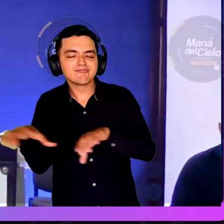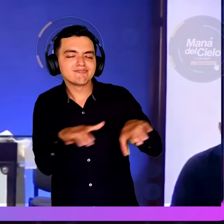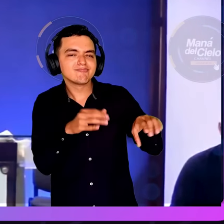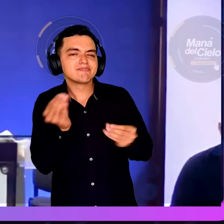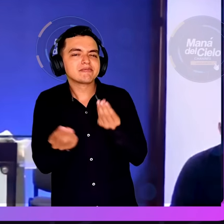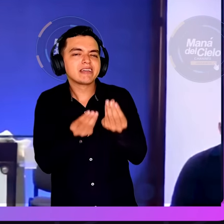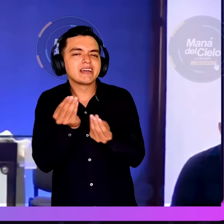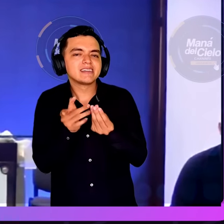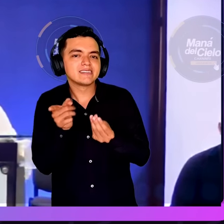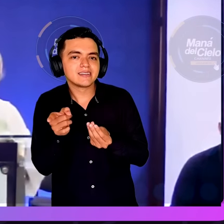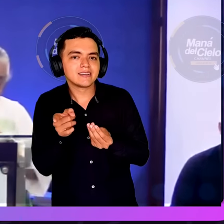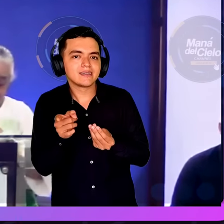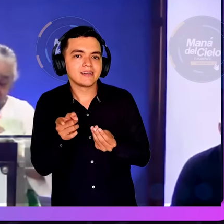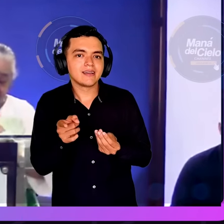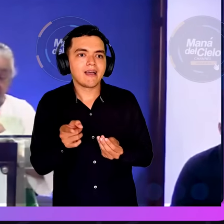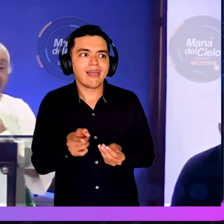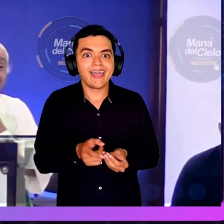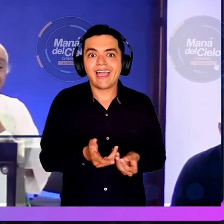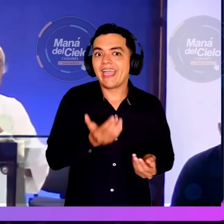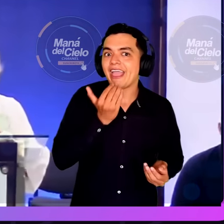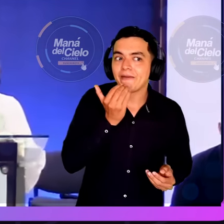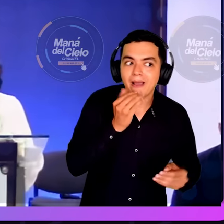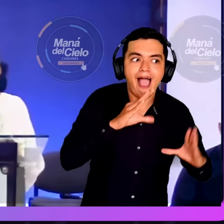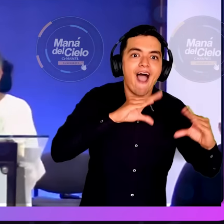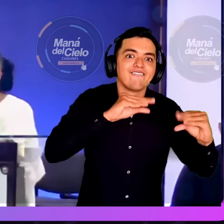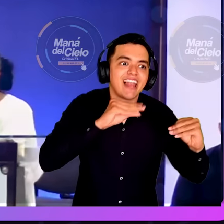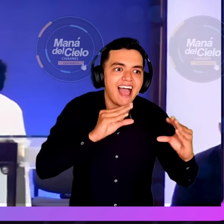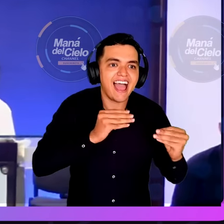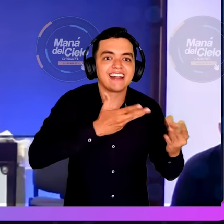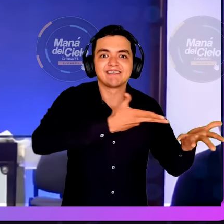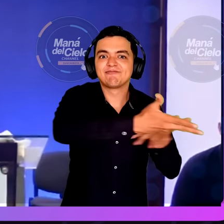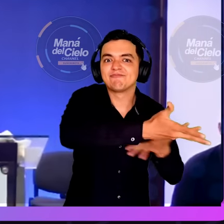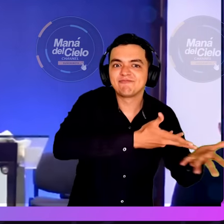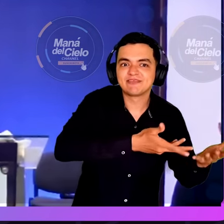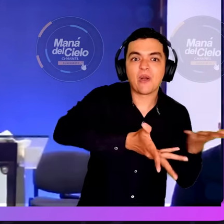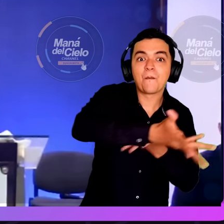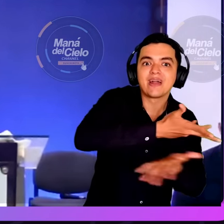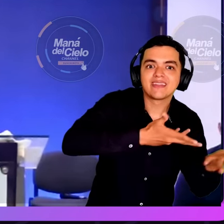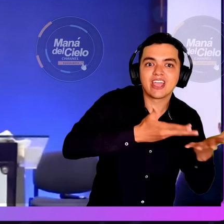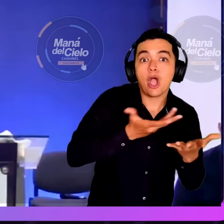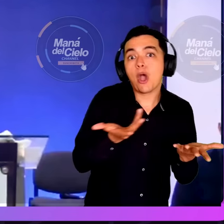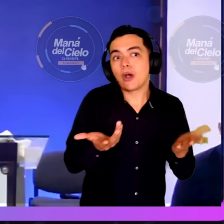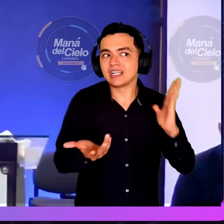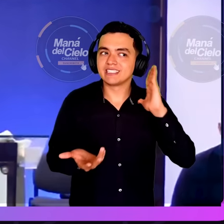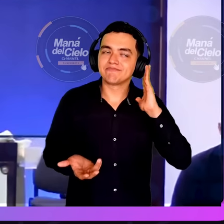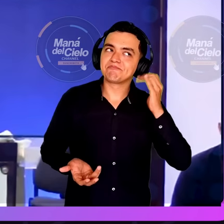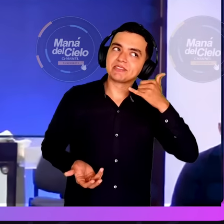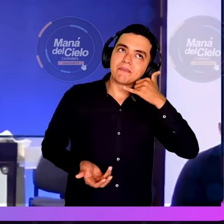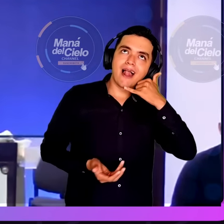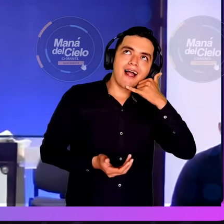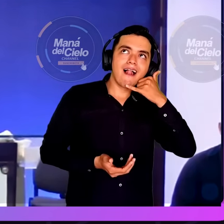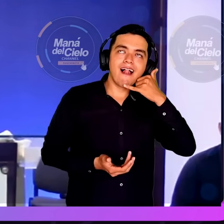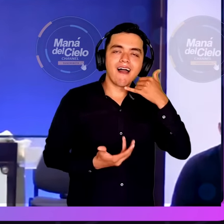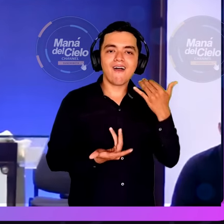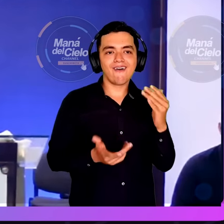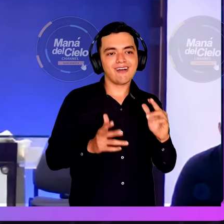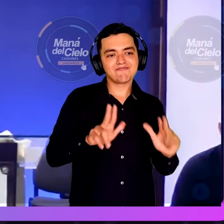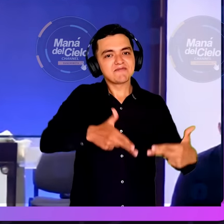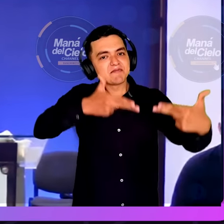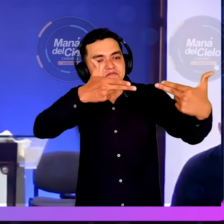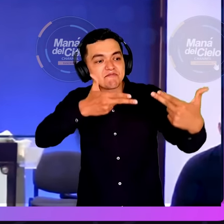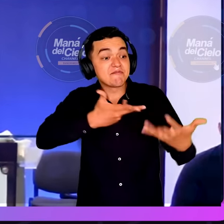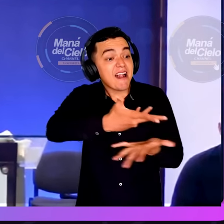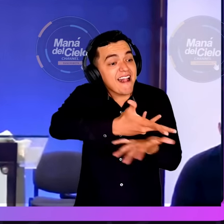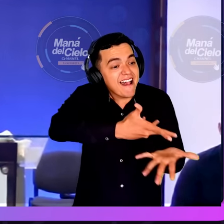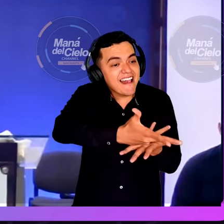Ahí viene la confrontación. Entonces la carne dice: no, yo lo adoro, yo lo glorifico, pero yo no renuncio a eso. Pero